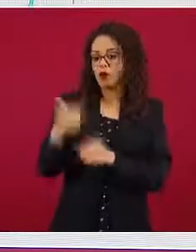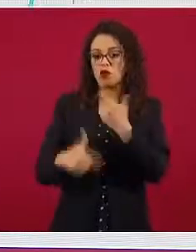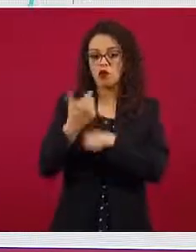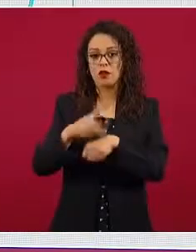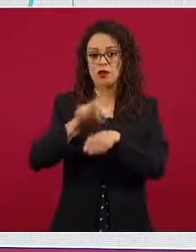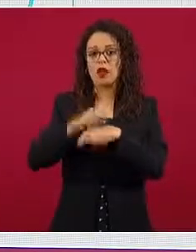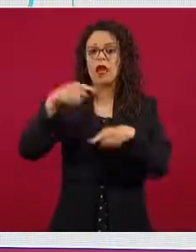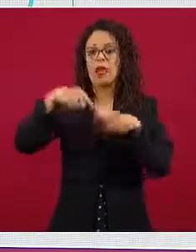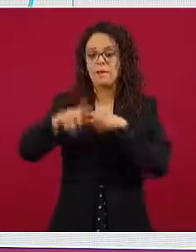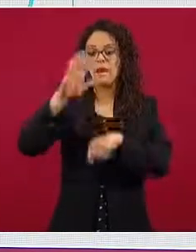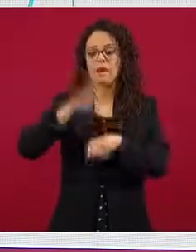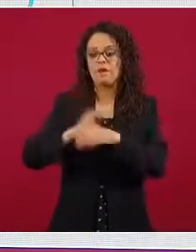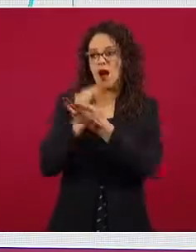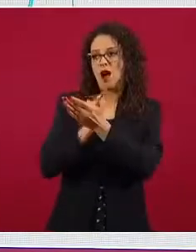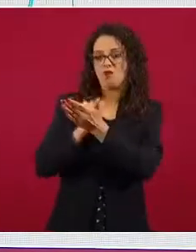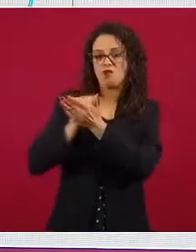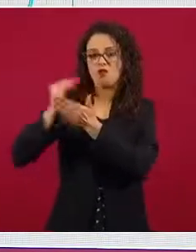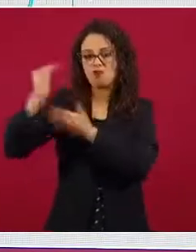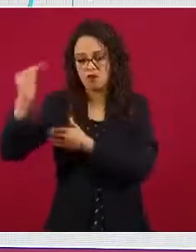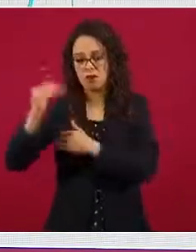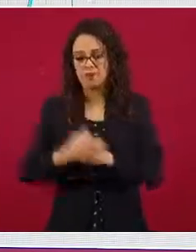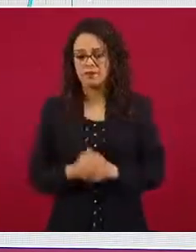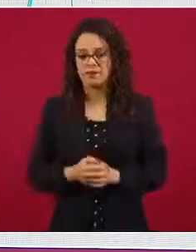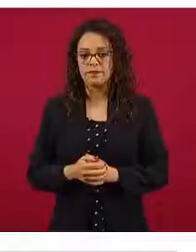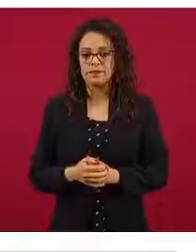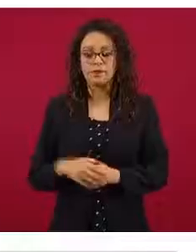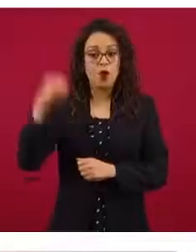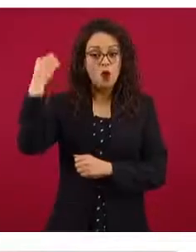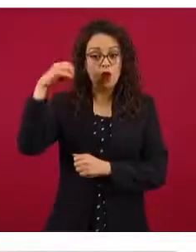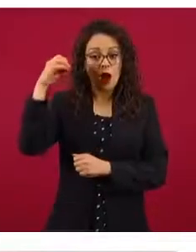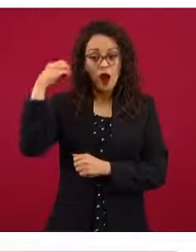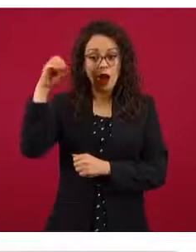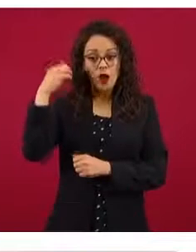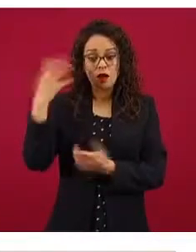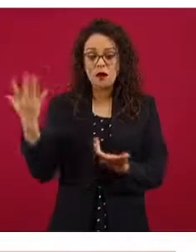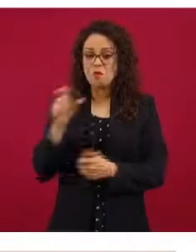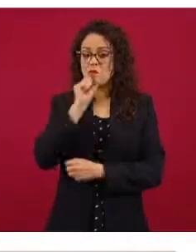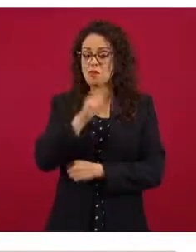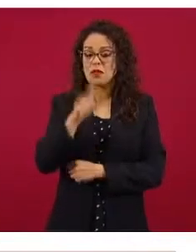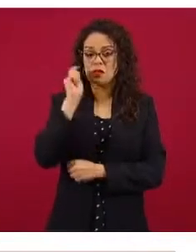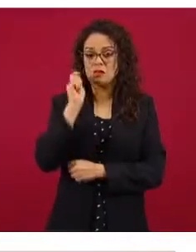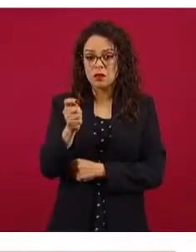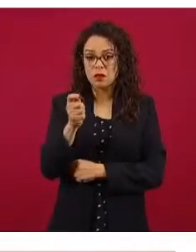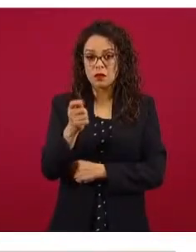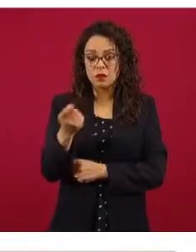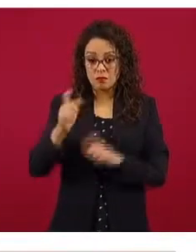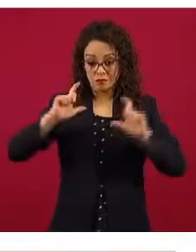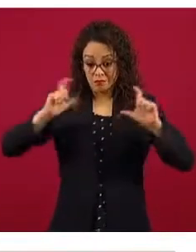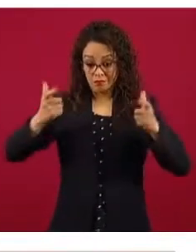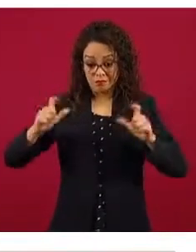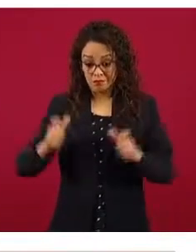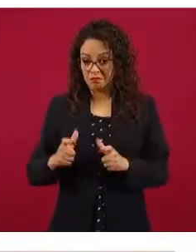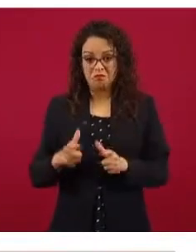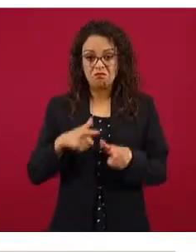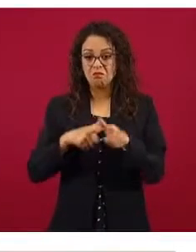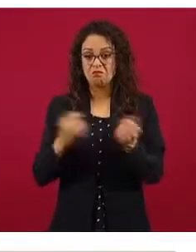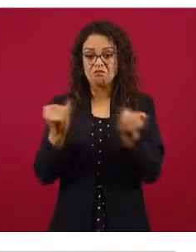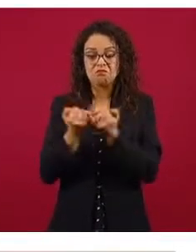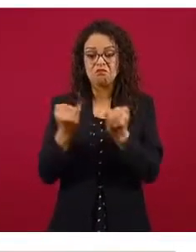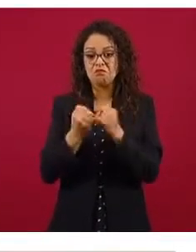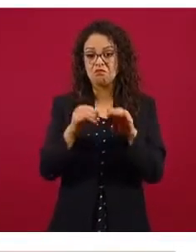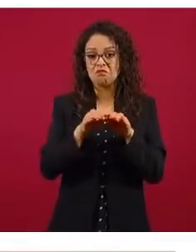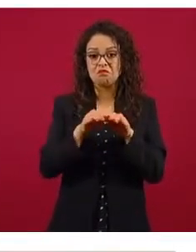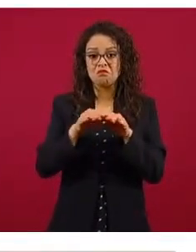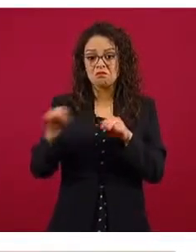siguiente. El estado de Oaxaca también estancado en su reducción de la epidemia, con una tendencia general